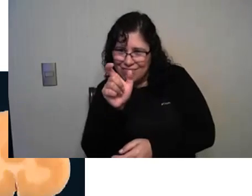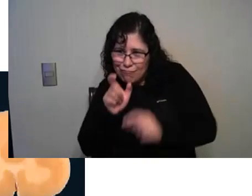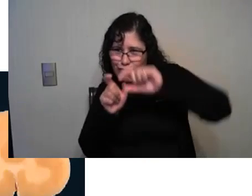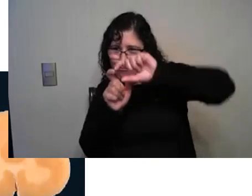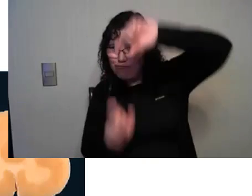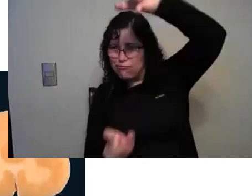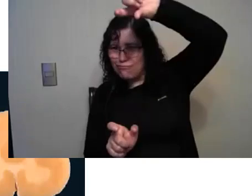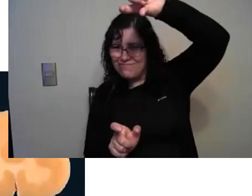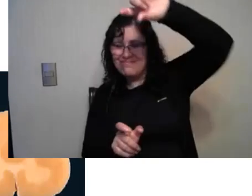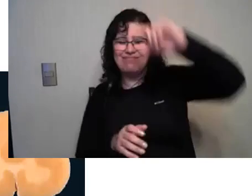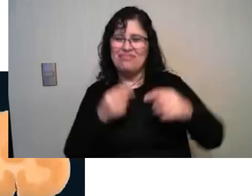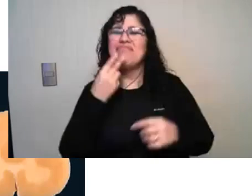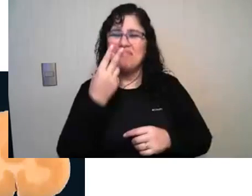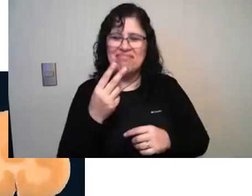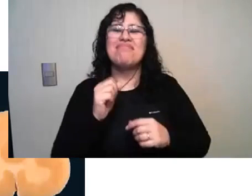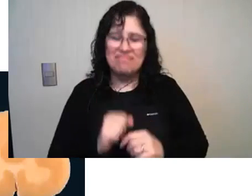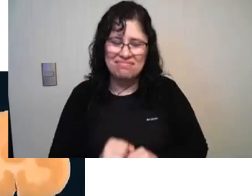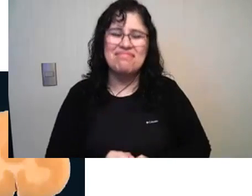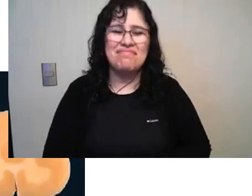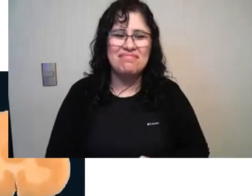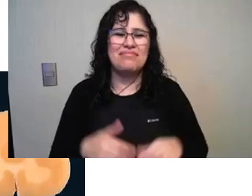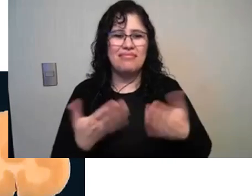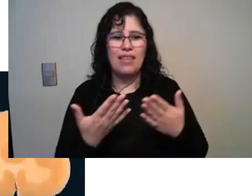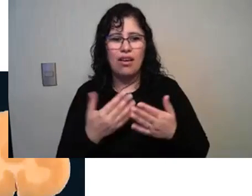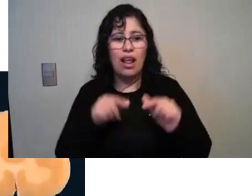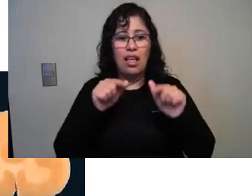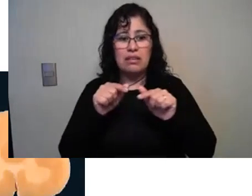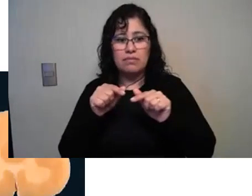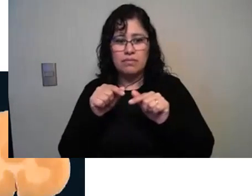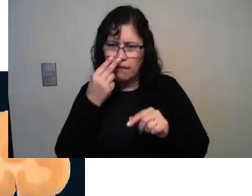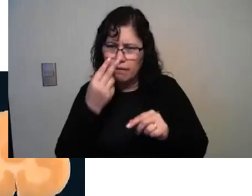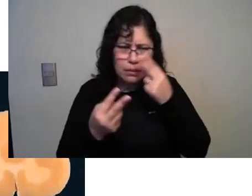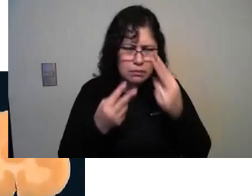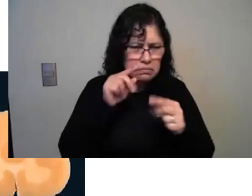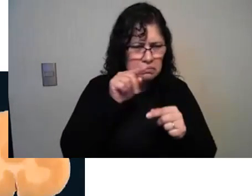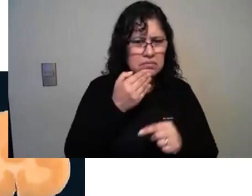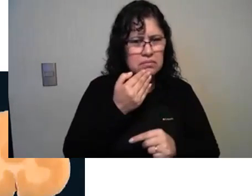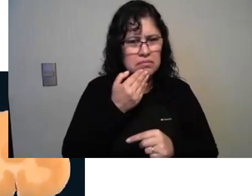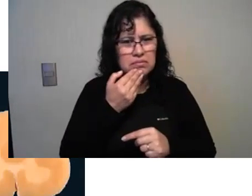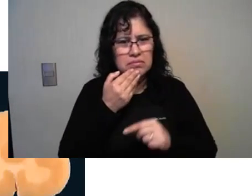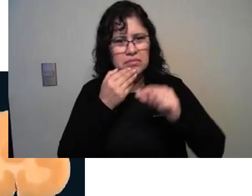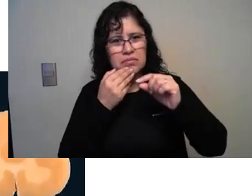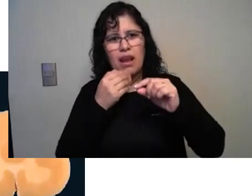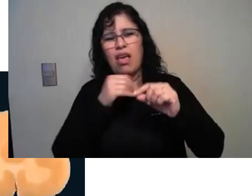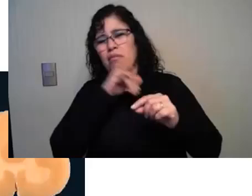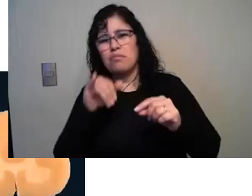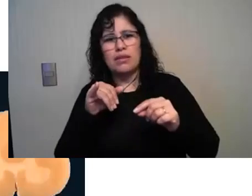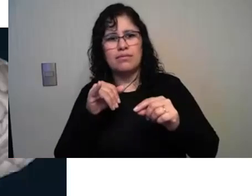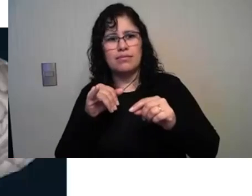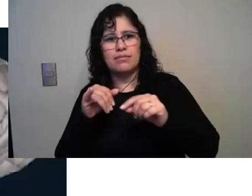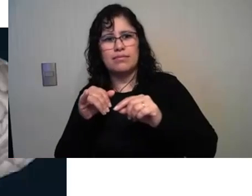las coxígeas. Por tanto, detrás de los cuerpos vamos a encontrar nuestra médula